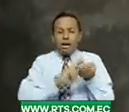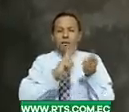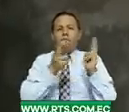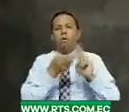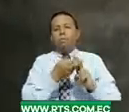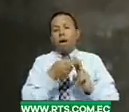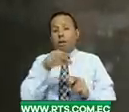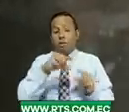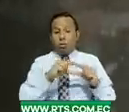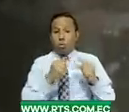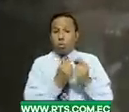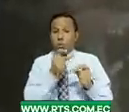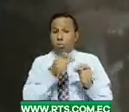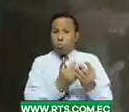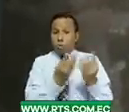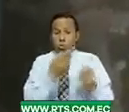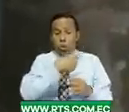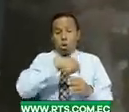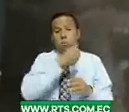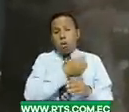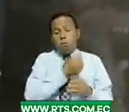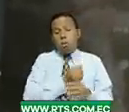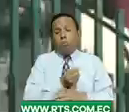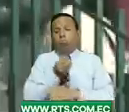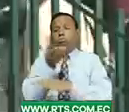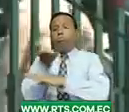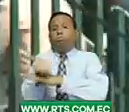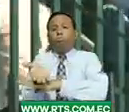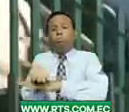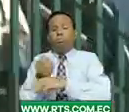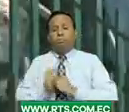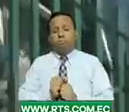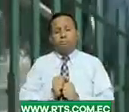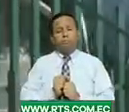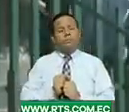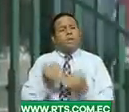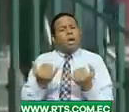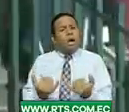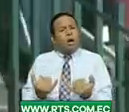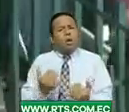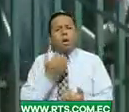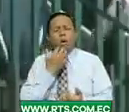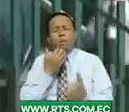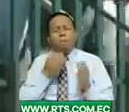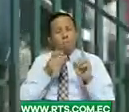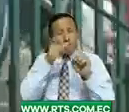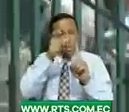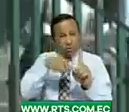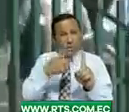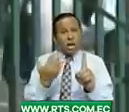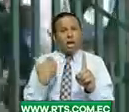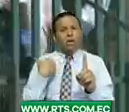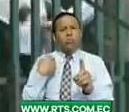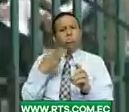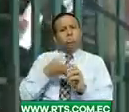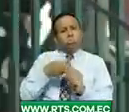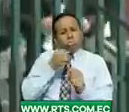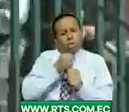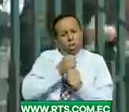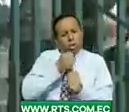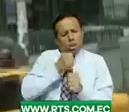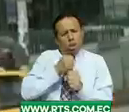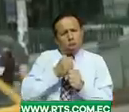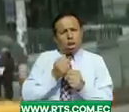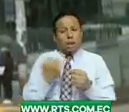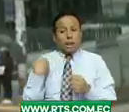Actualmente, un afiliado puede jubilarse con 60 años de edad mínimo y con 30 años de aportaciones. La propuesta de